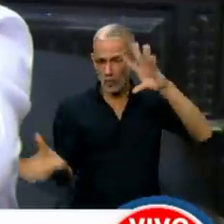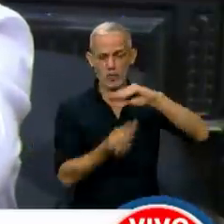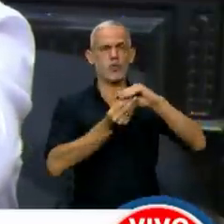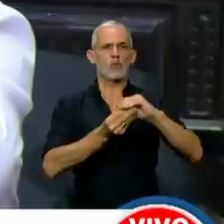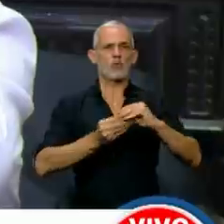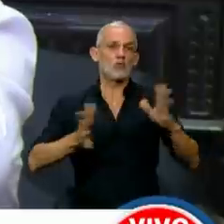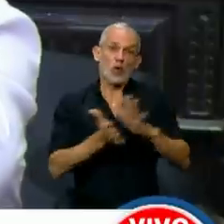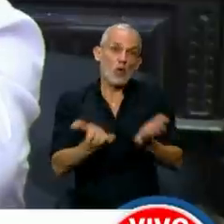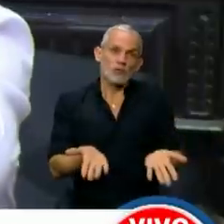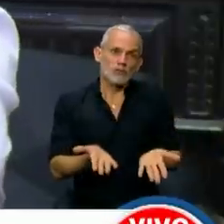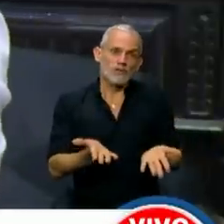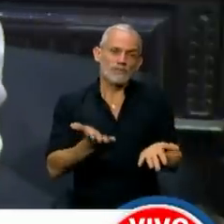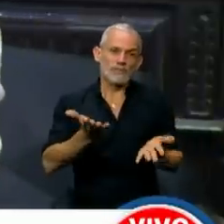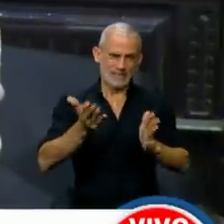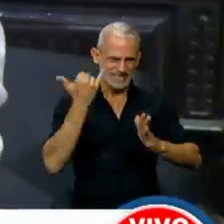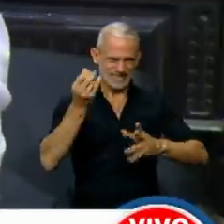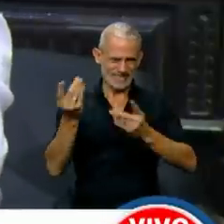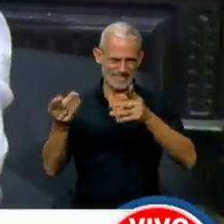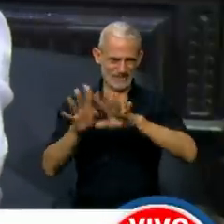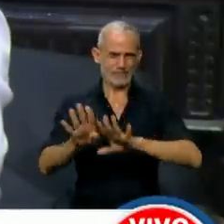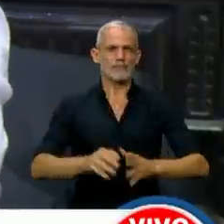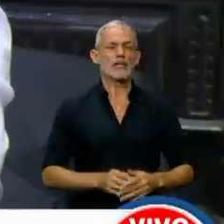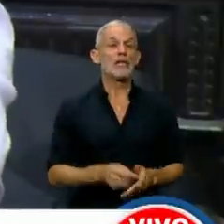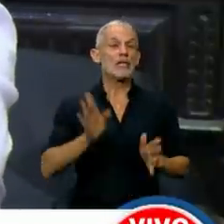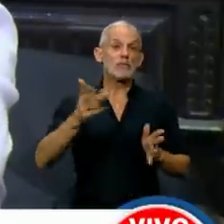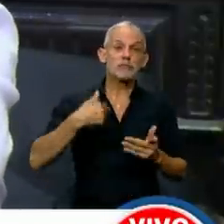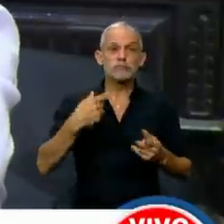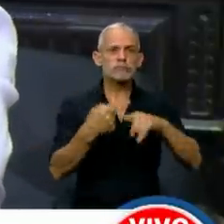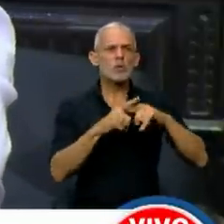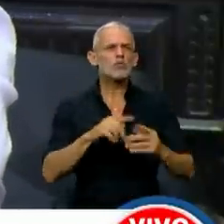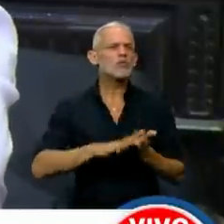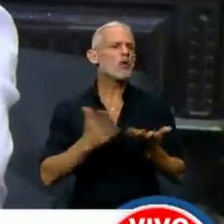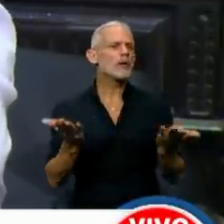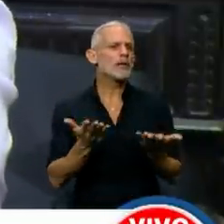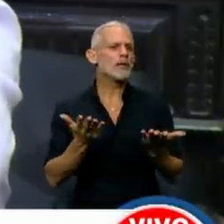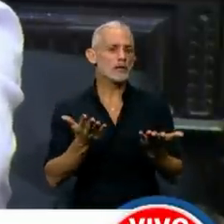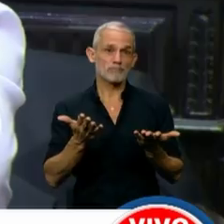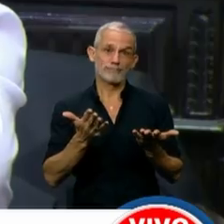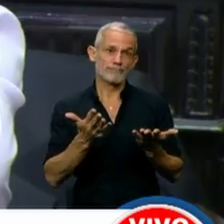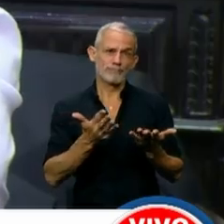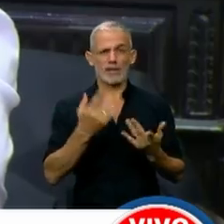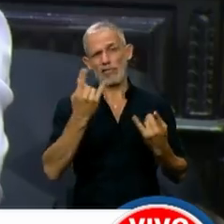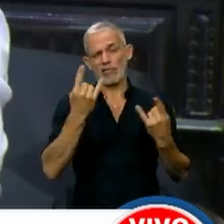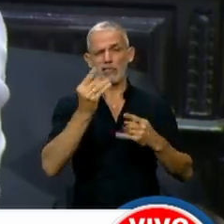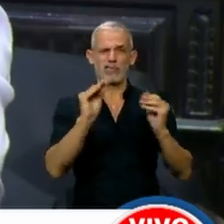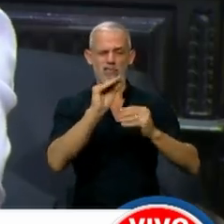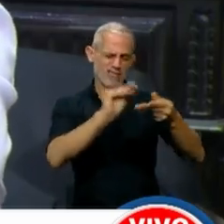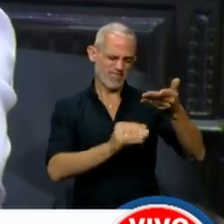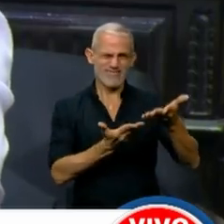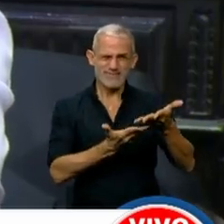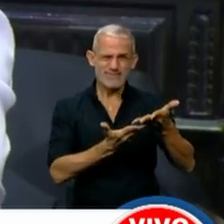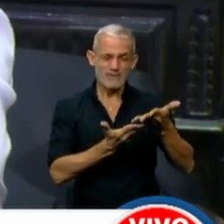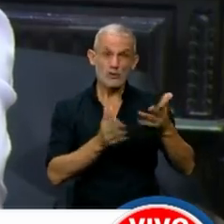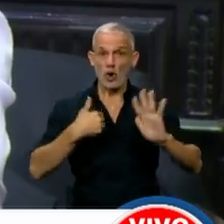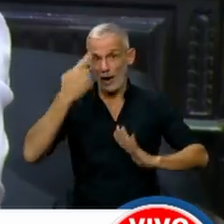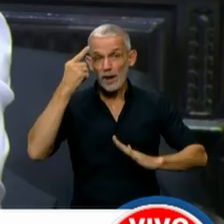porque si no ya cierro presidente estamos discutiendo una farsa y en el fondo creo que